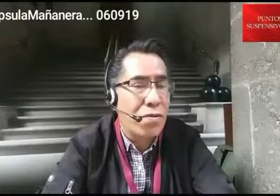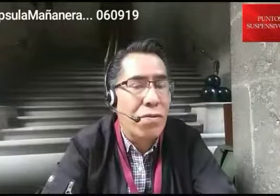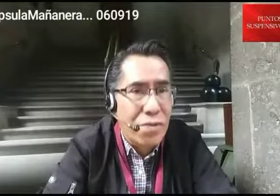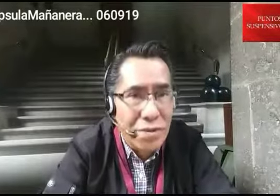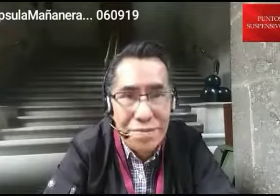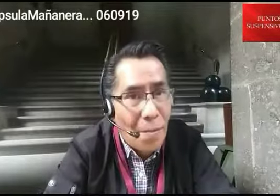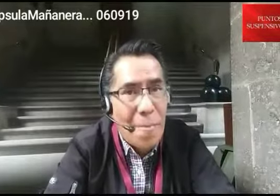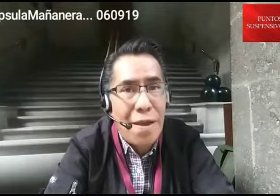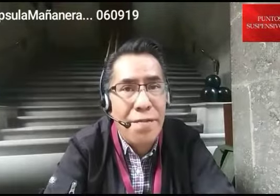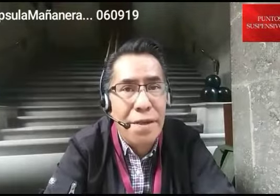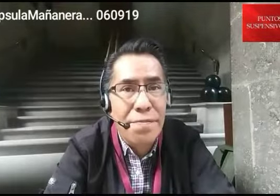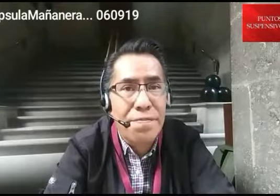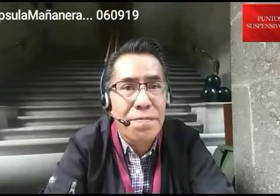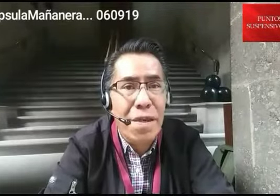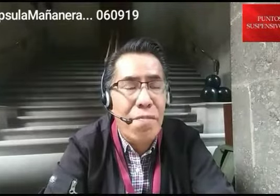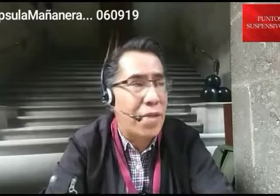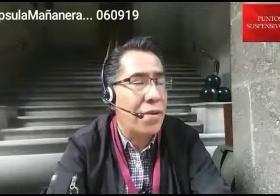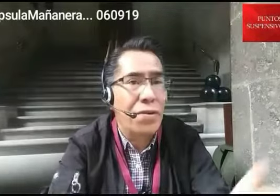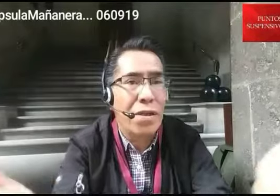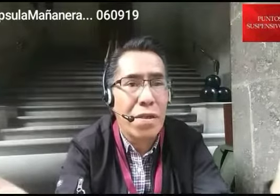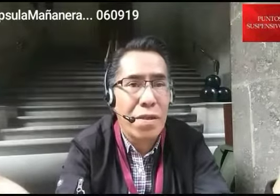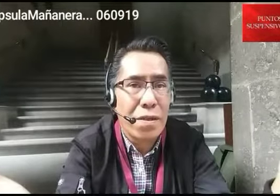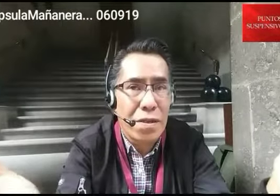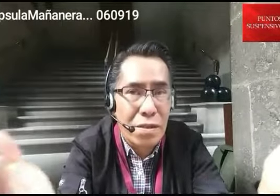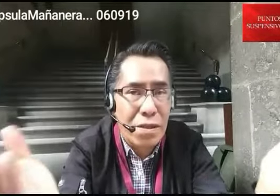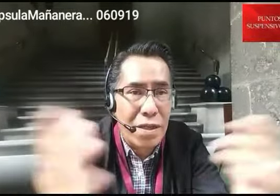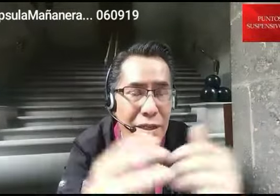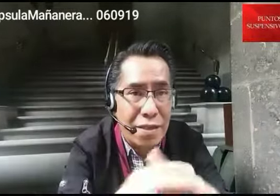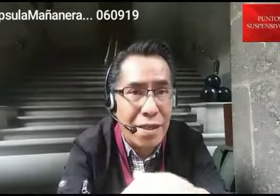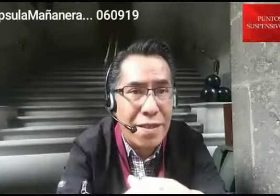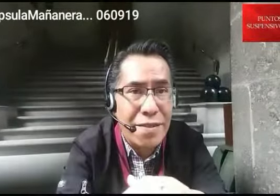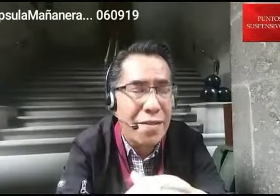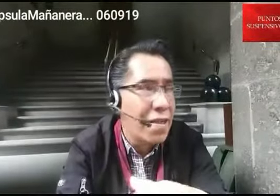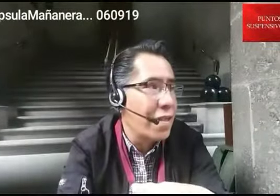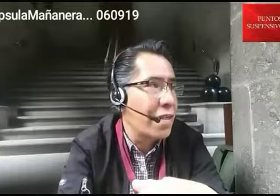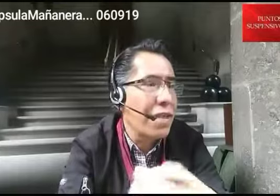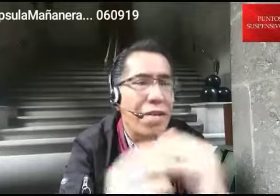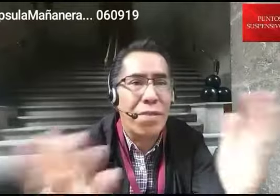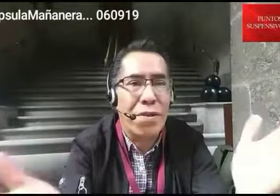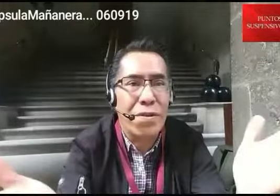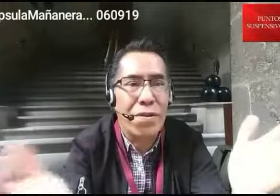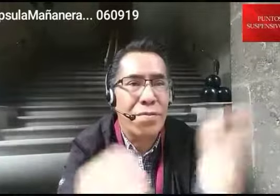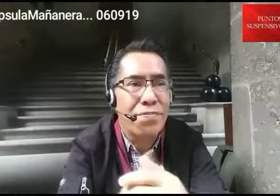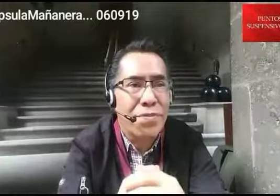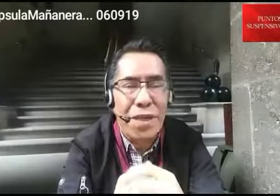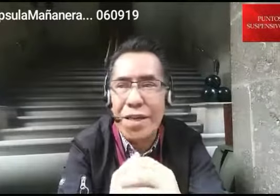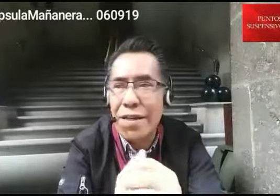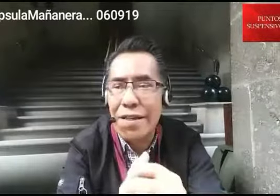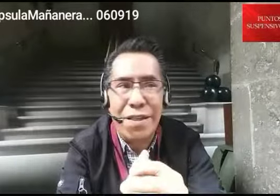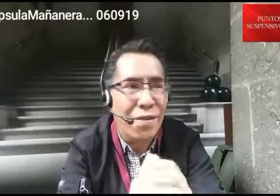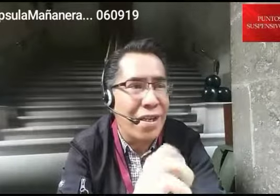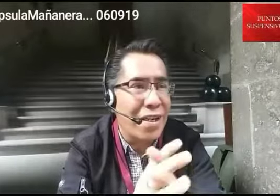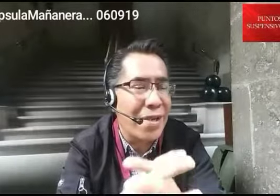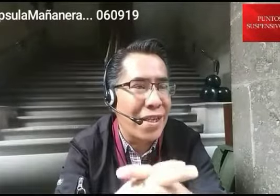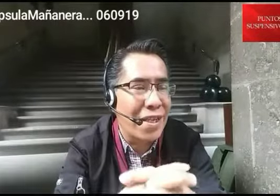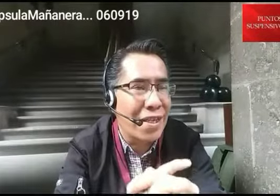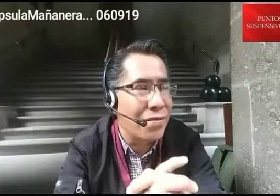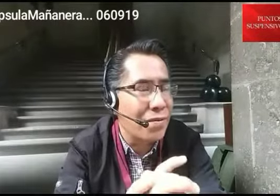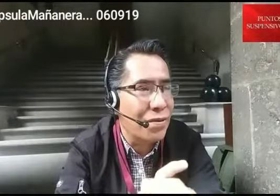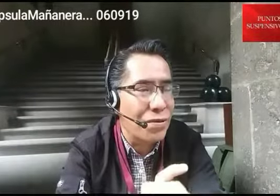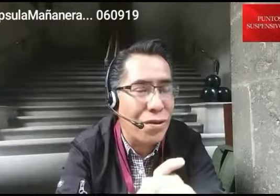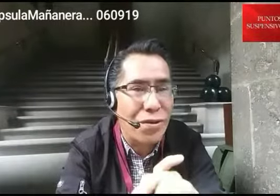dándose esos lujos. En fin, pues amigos, yo quiero agradecerles que haya puesto Atención a